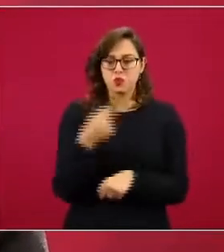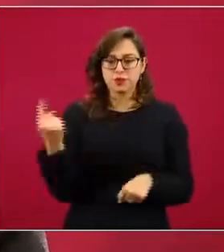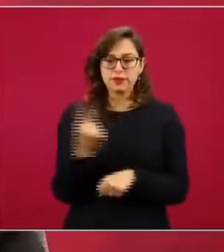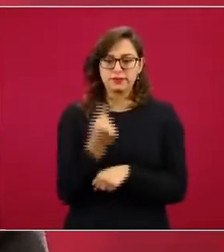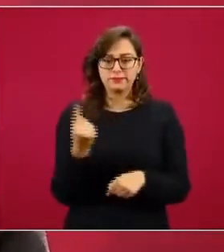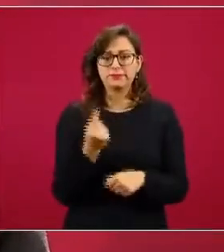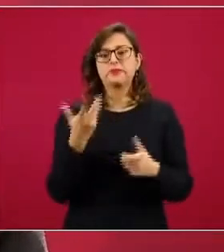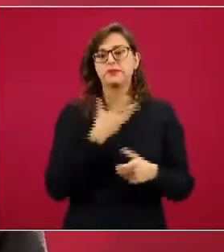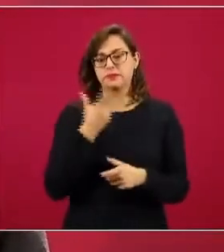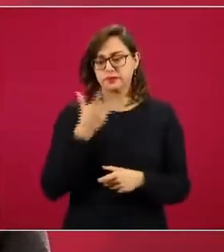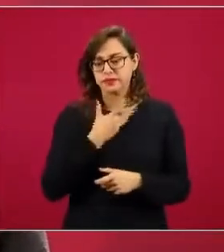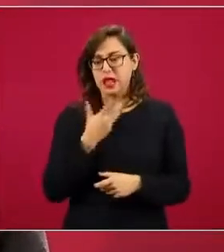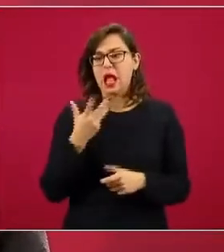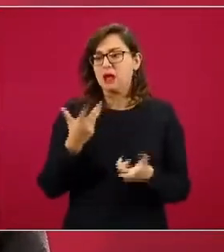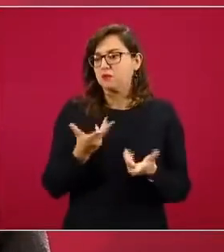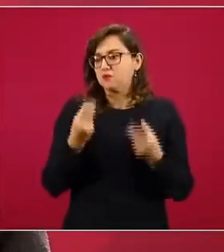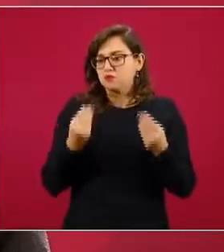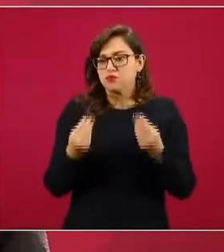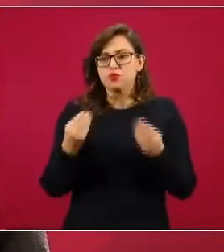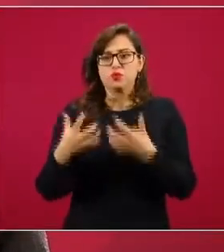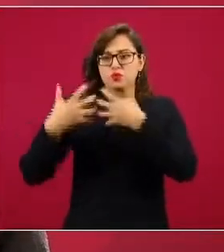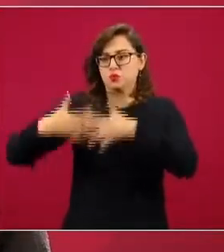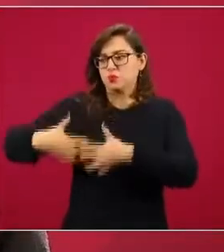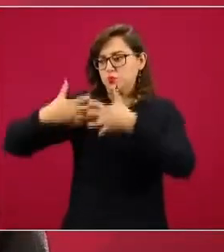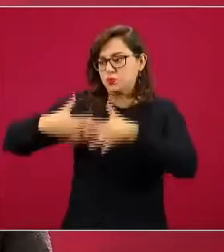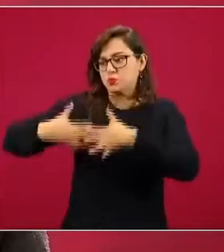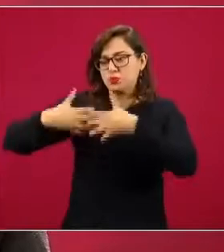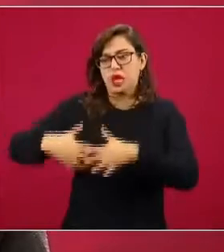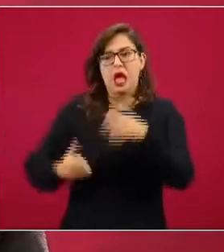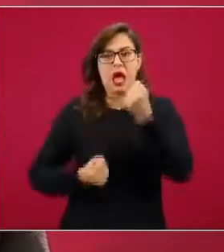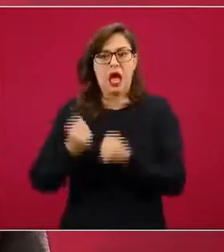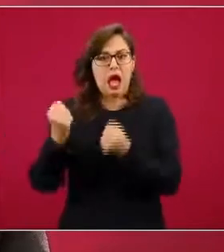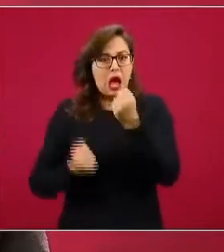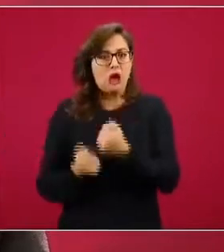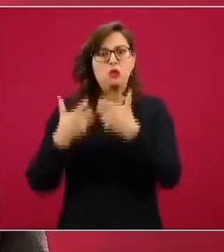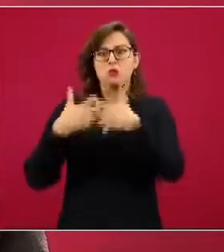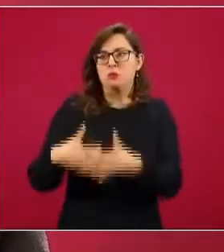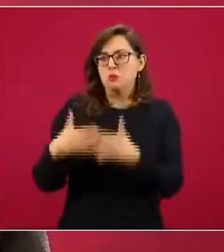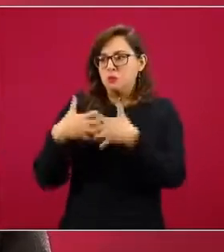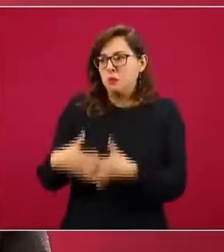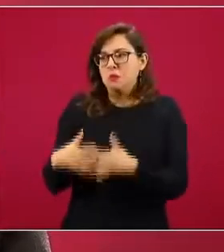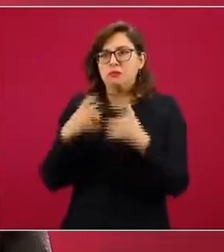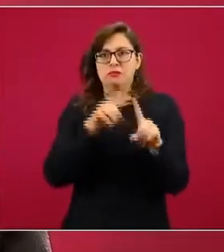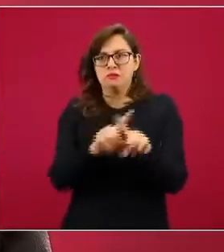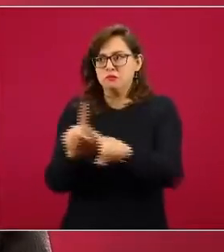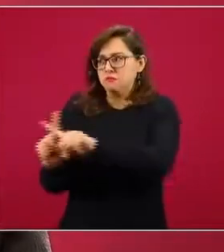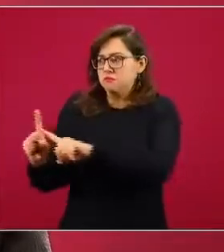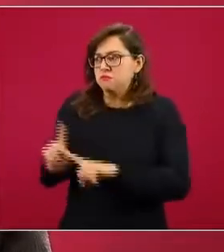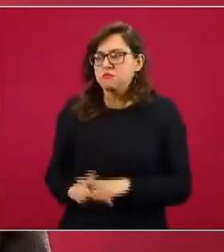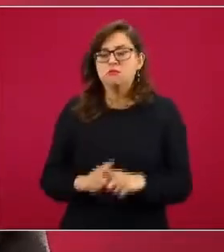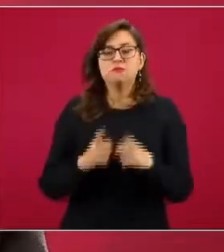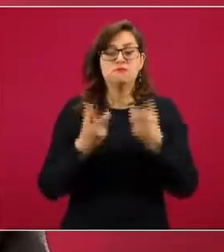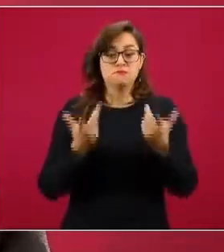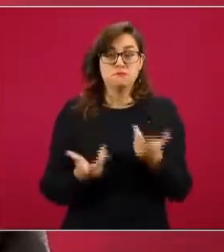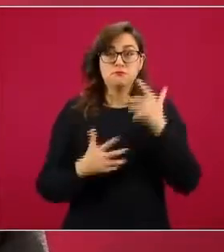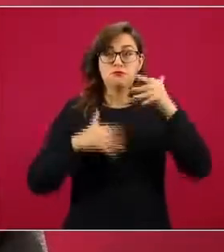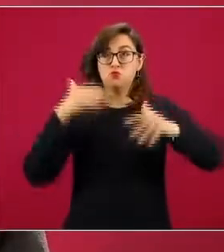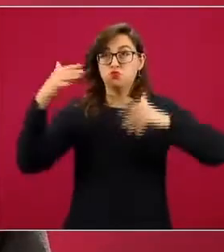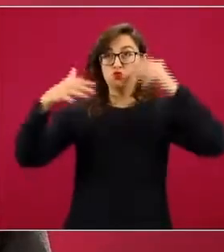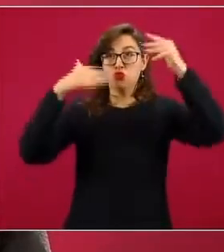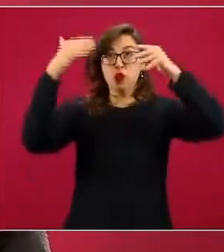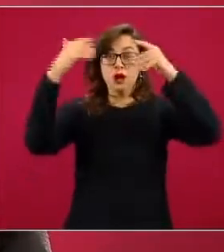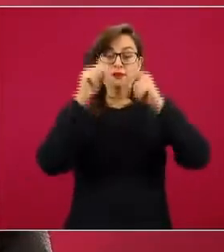combustibles fósiles en las actividades industriales y las actividades de desplazamiento automotor, pero también